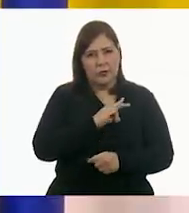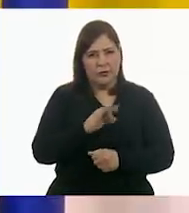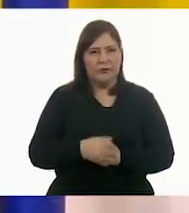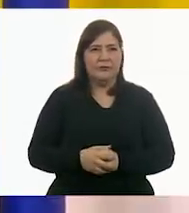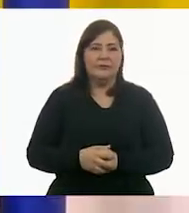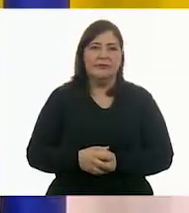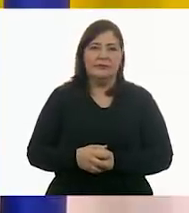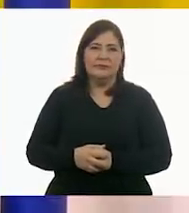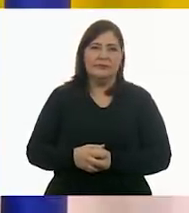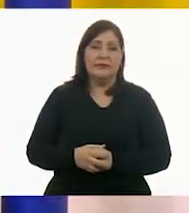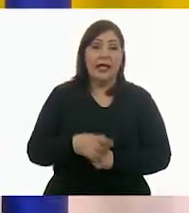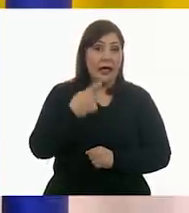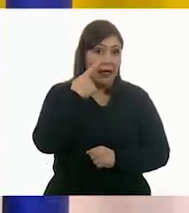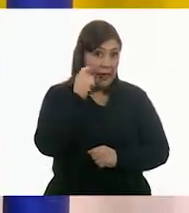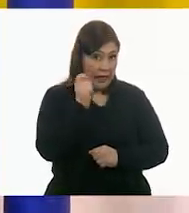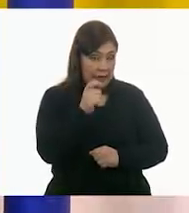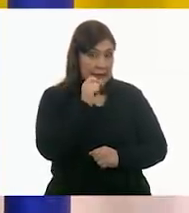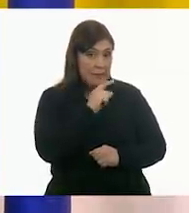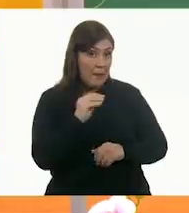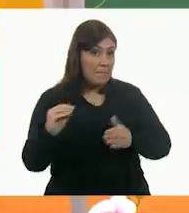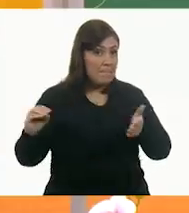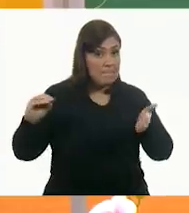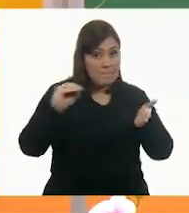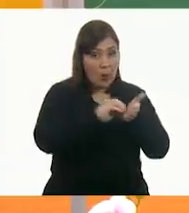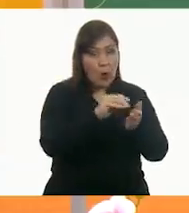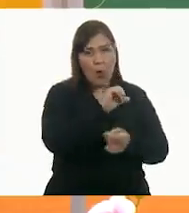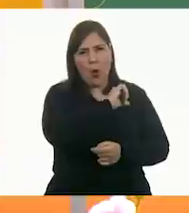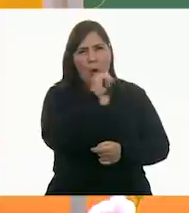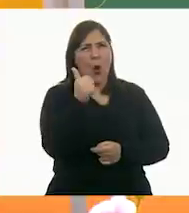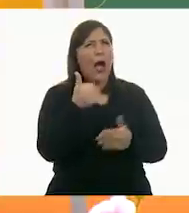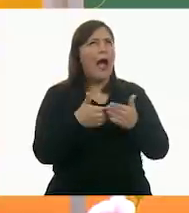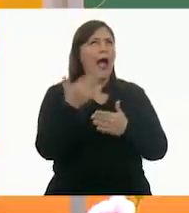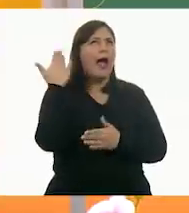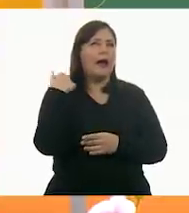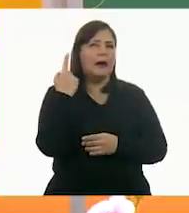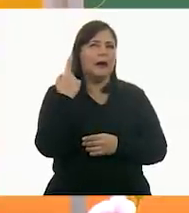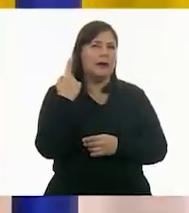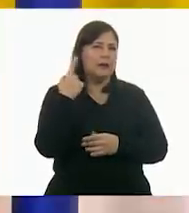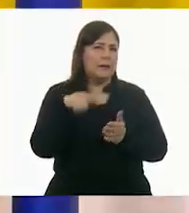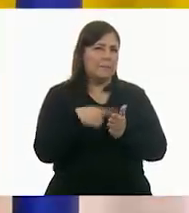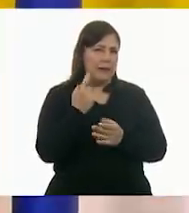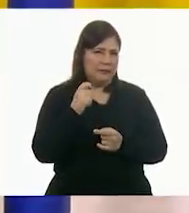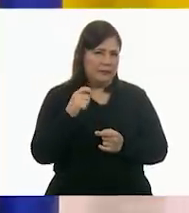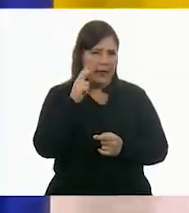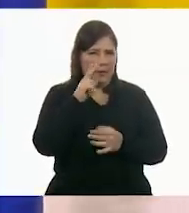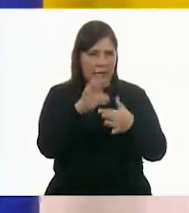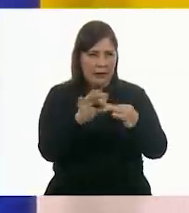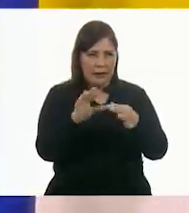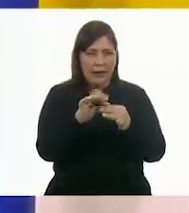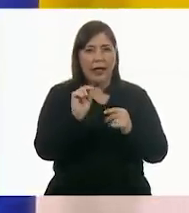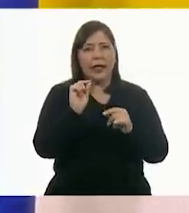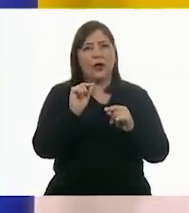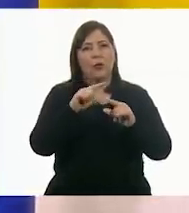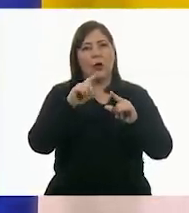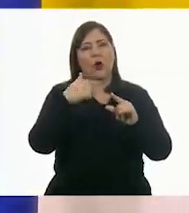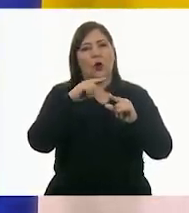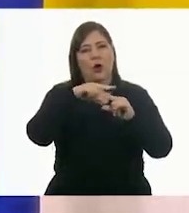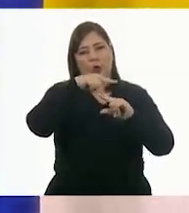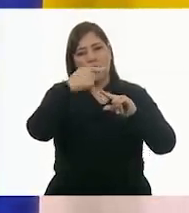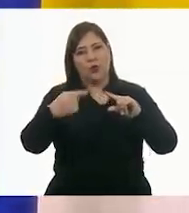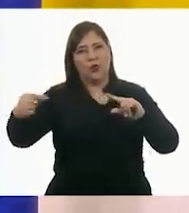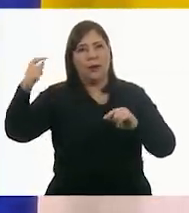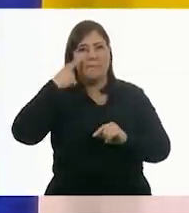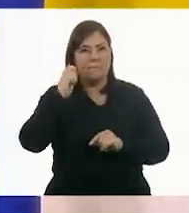Tú. Vamos a poner ahí también, Mariana, una que vimos la vez pasada. Nuestra pluma.